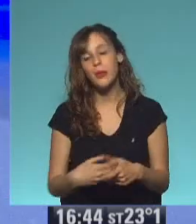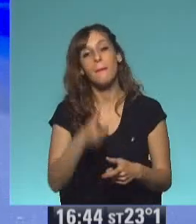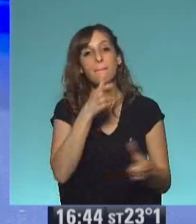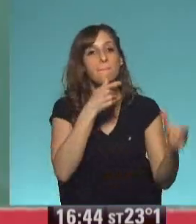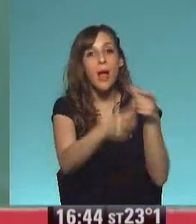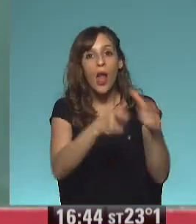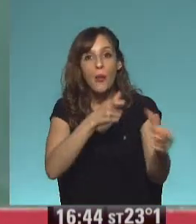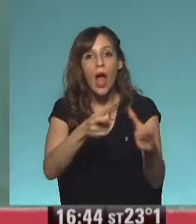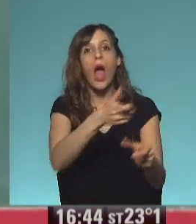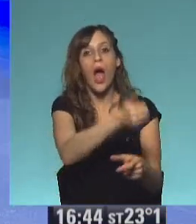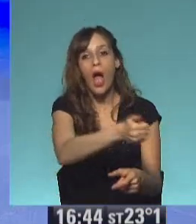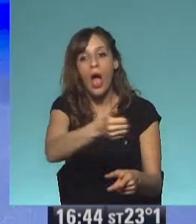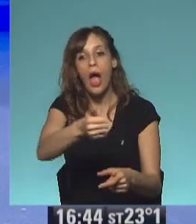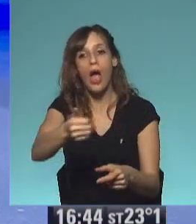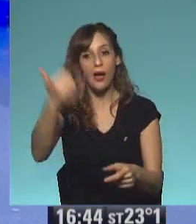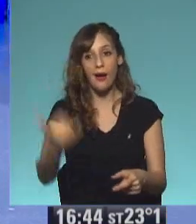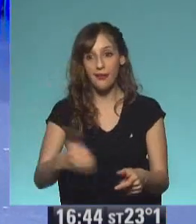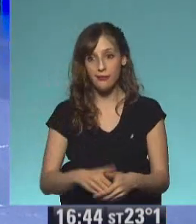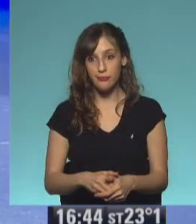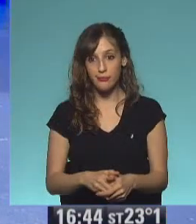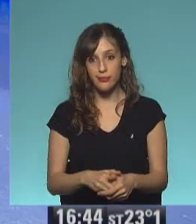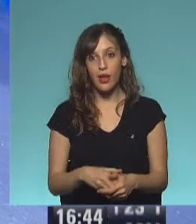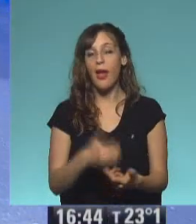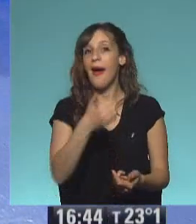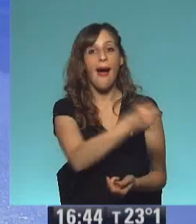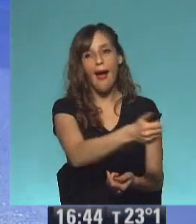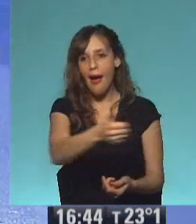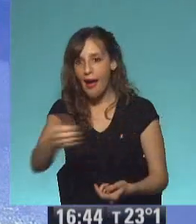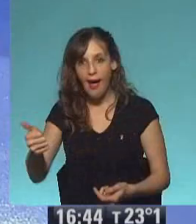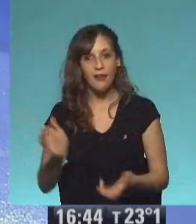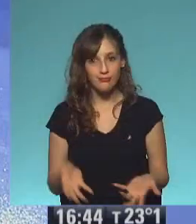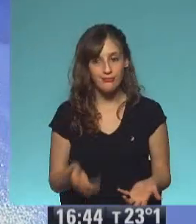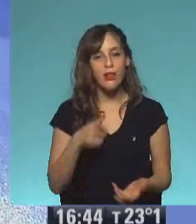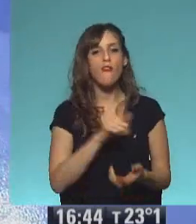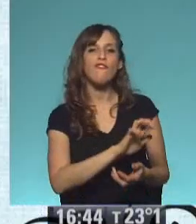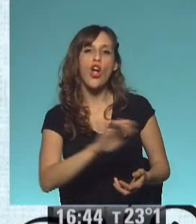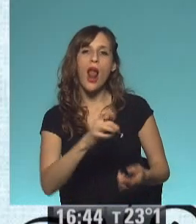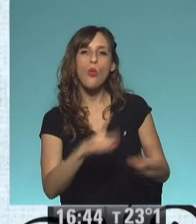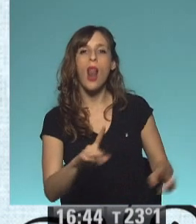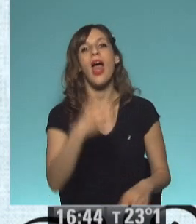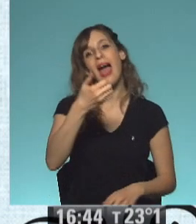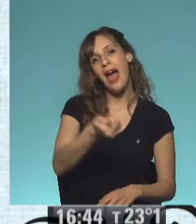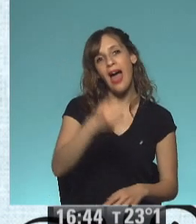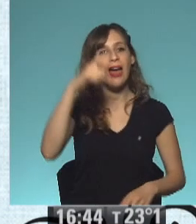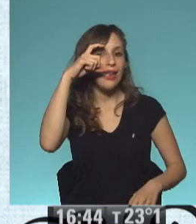tienen la misma vocal en este caso es la cuáles son las vocales ustedes bien